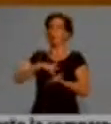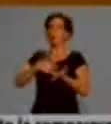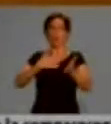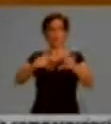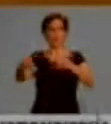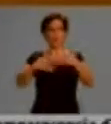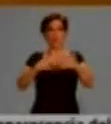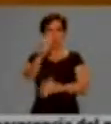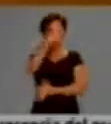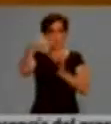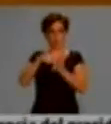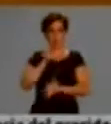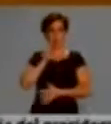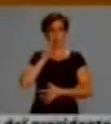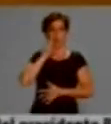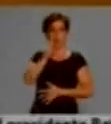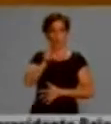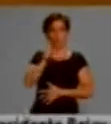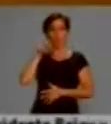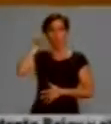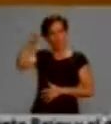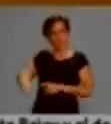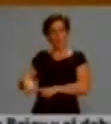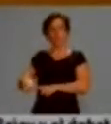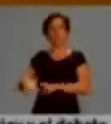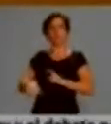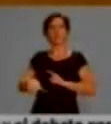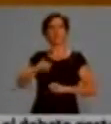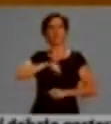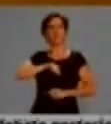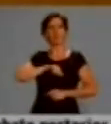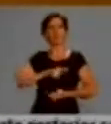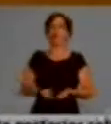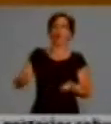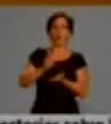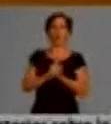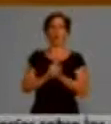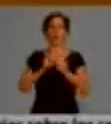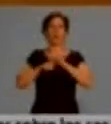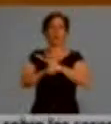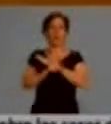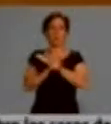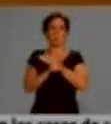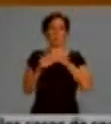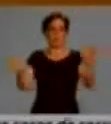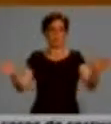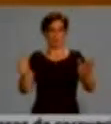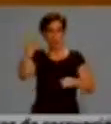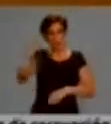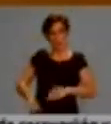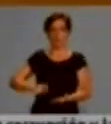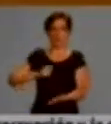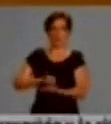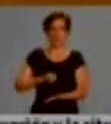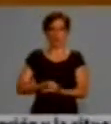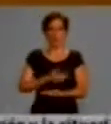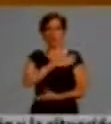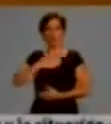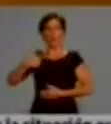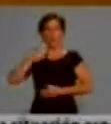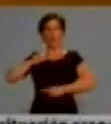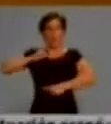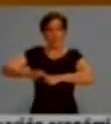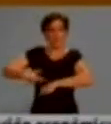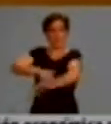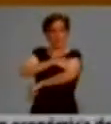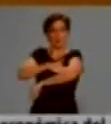de 2012, decide reabrir la causa contra el extesorero. Es decir, bajo el Gobierno anterior se